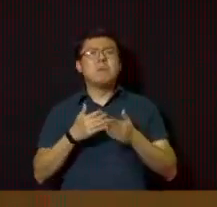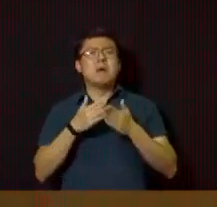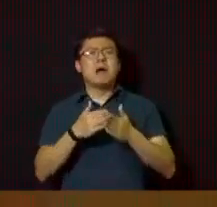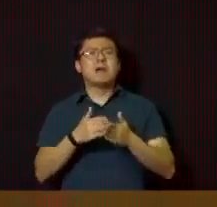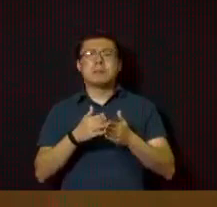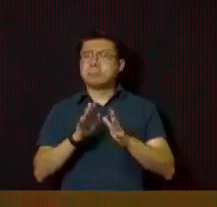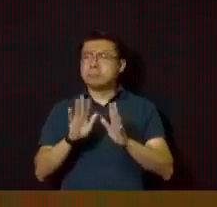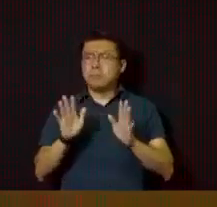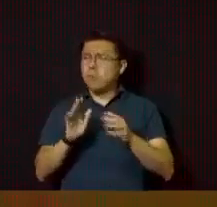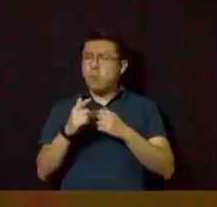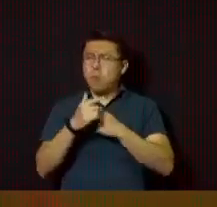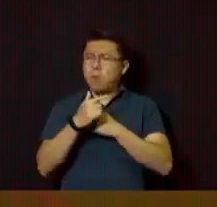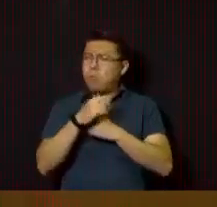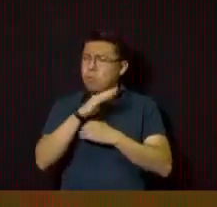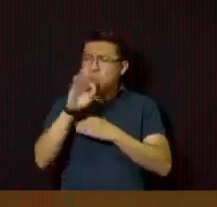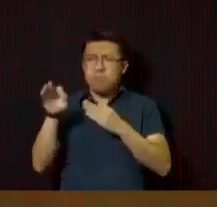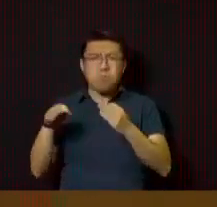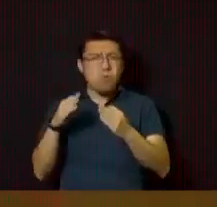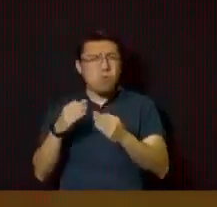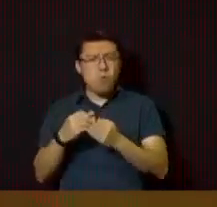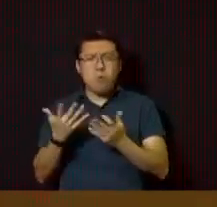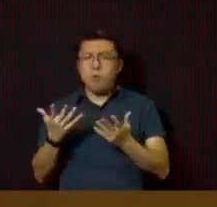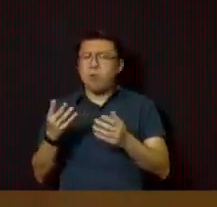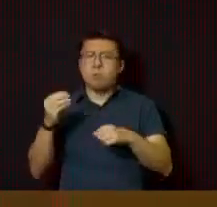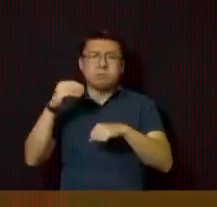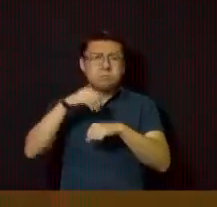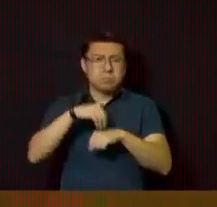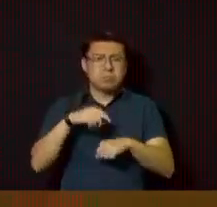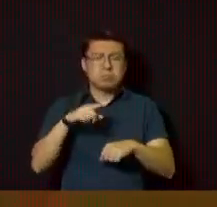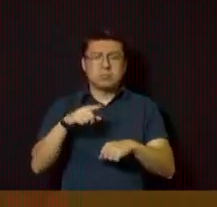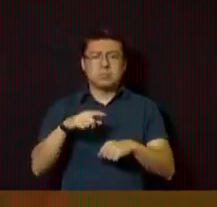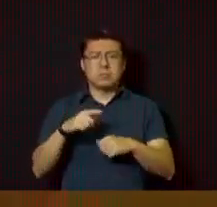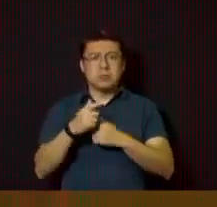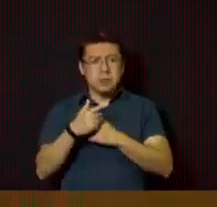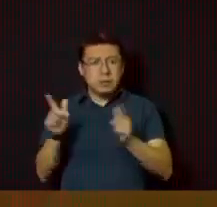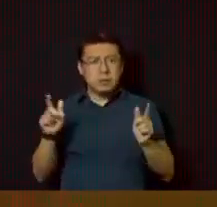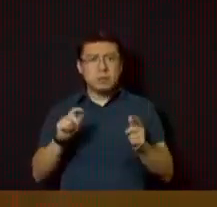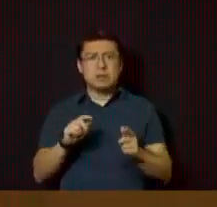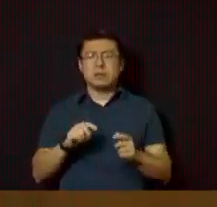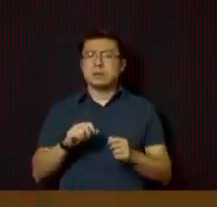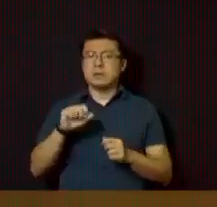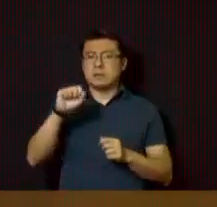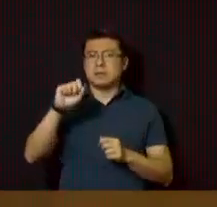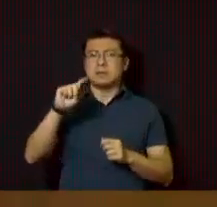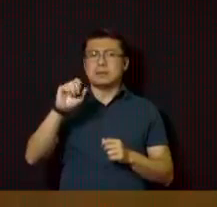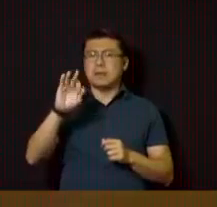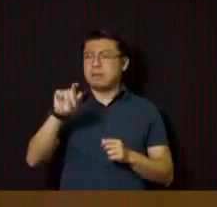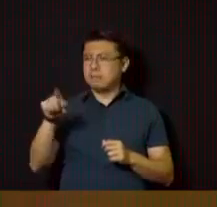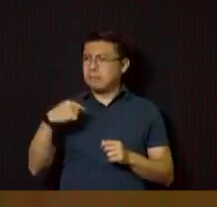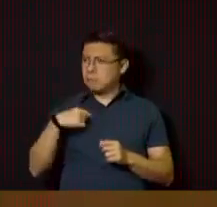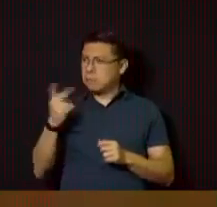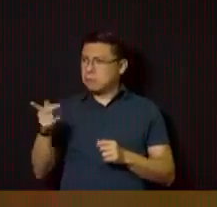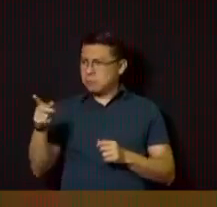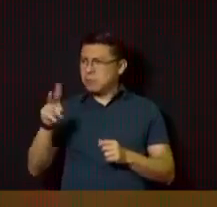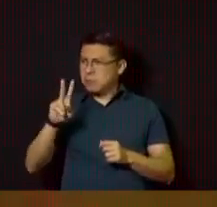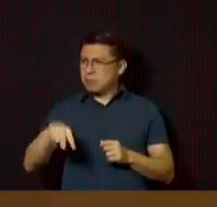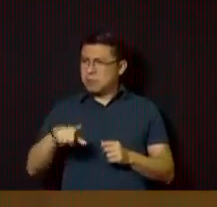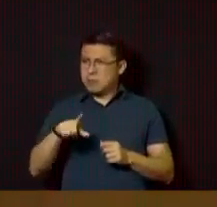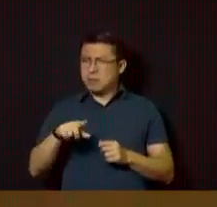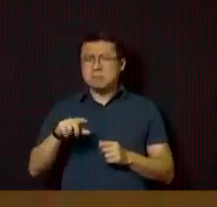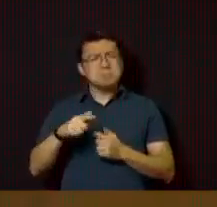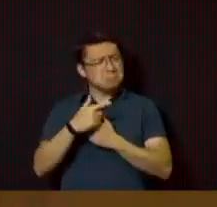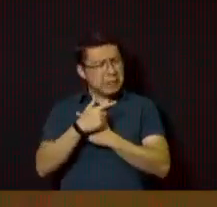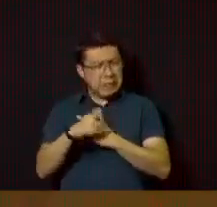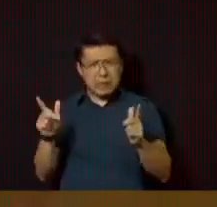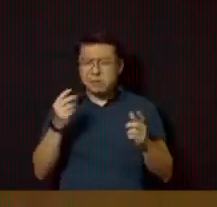está incluido, ¿no? Y luego les pregunto a los del staff, me dicen, no, todo está incluido. Y yo les decía,